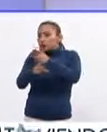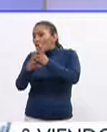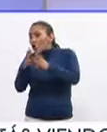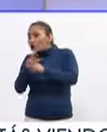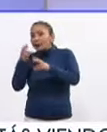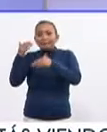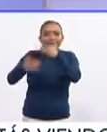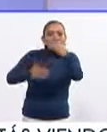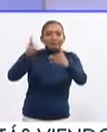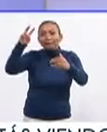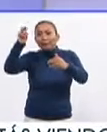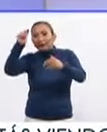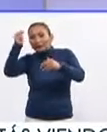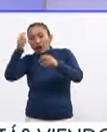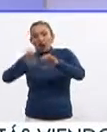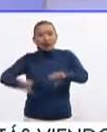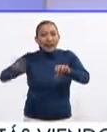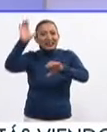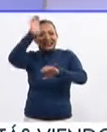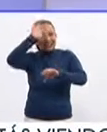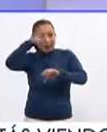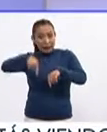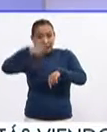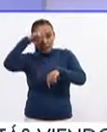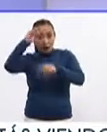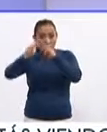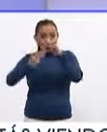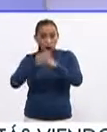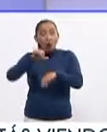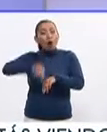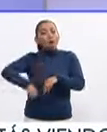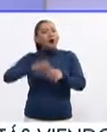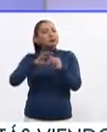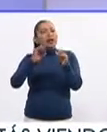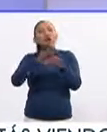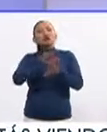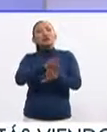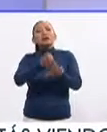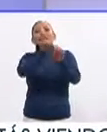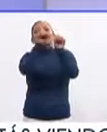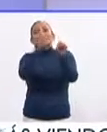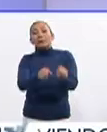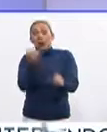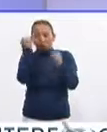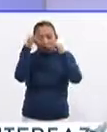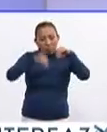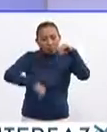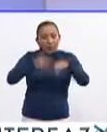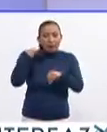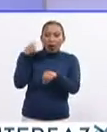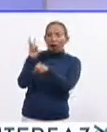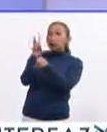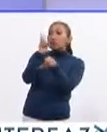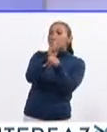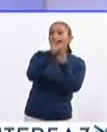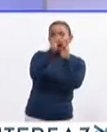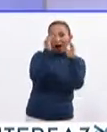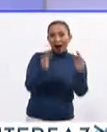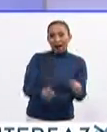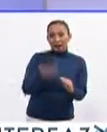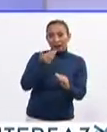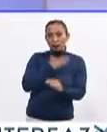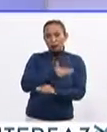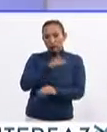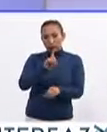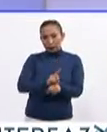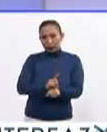generando en materia tecnológica, científica en México y en el mundo. Hoy nos va a platicar sobre un sistema que desarrolló para monitorear inmuebles. Muy